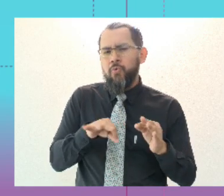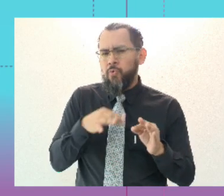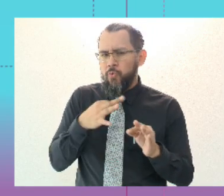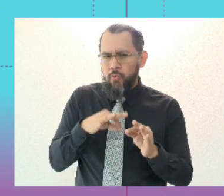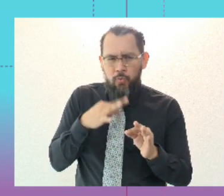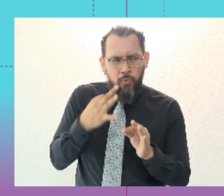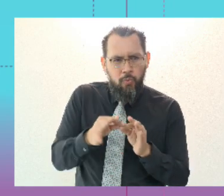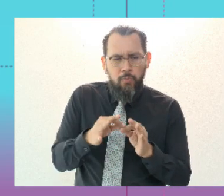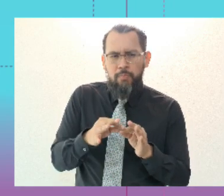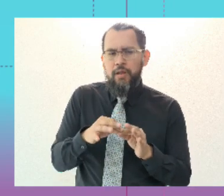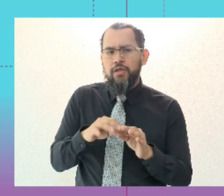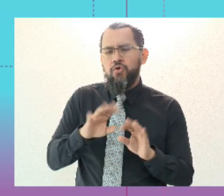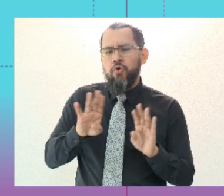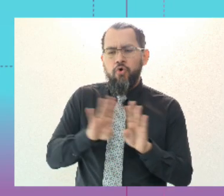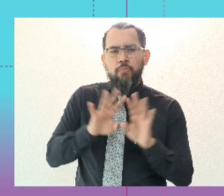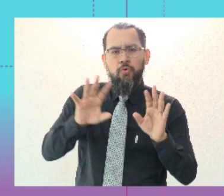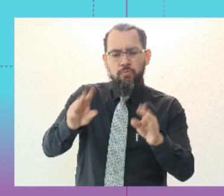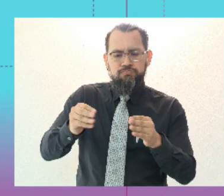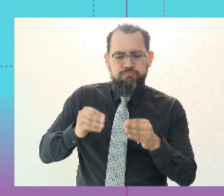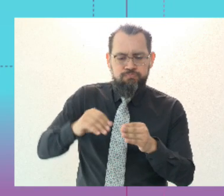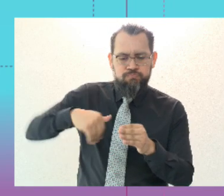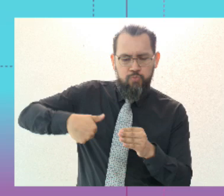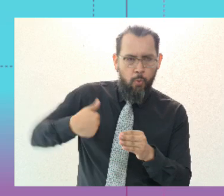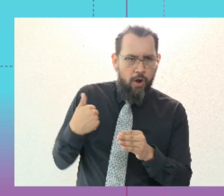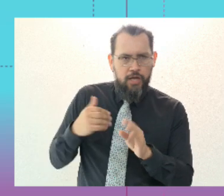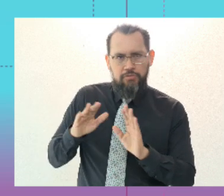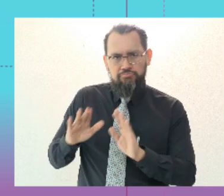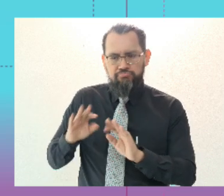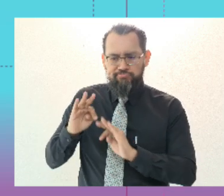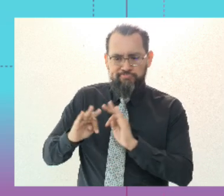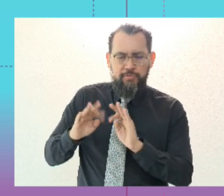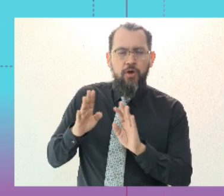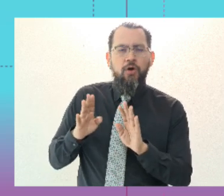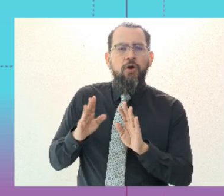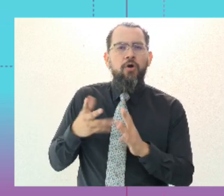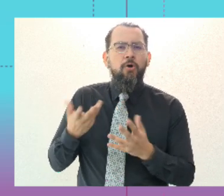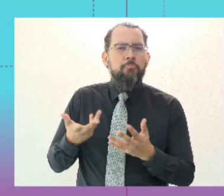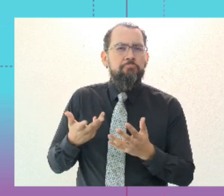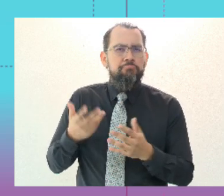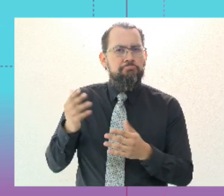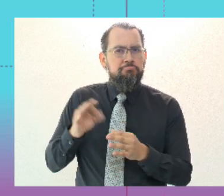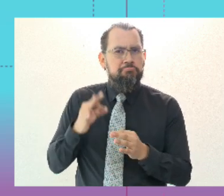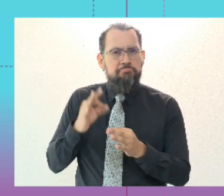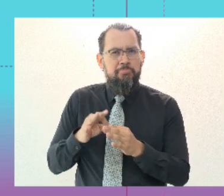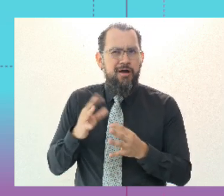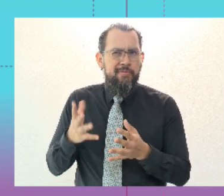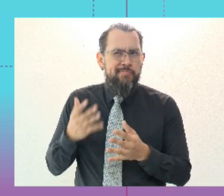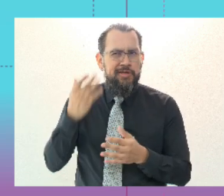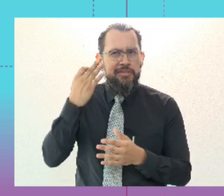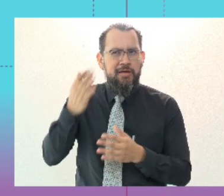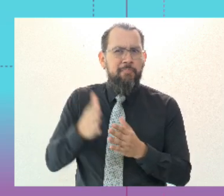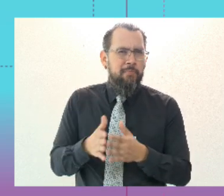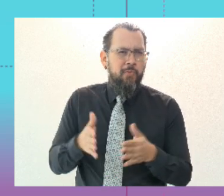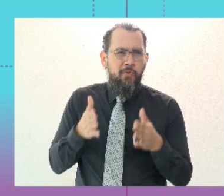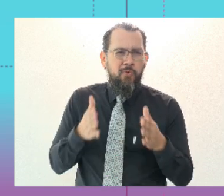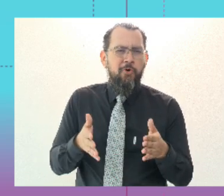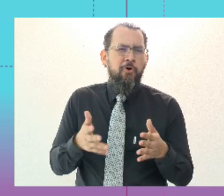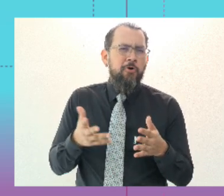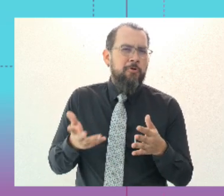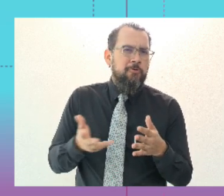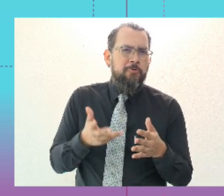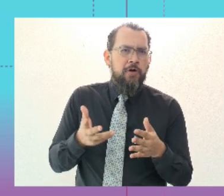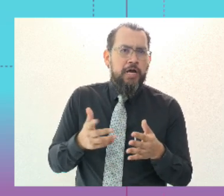sus periodos de guarda, los expedientes concluidos, pero que realmente tienen